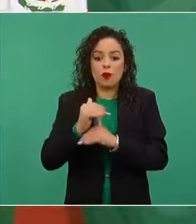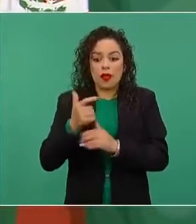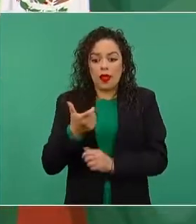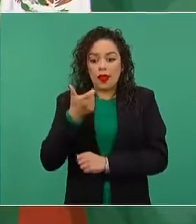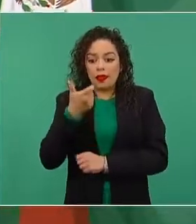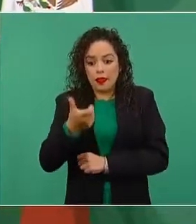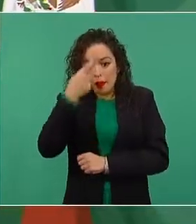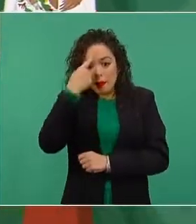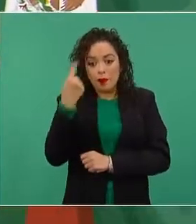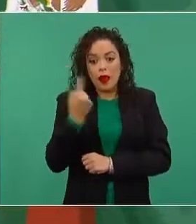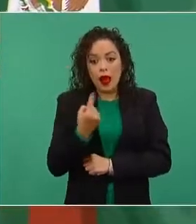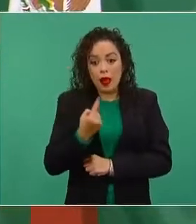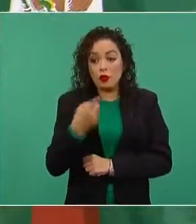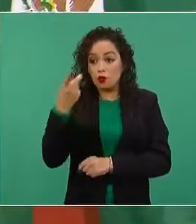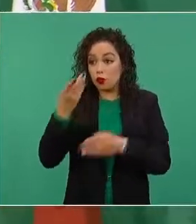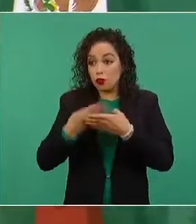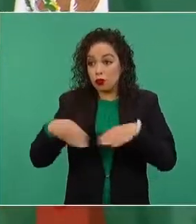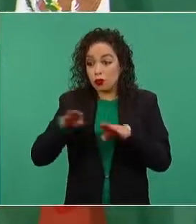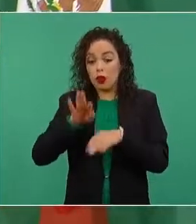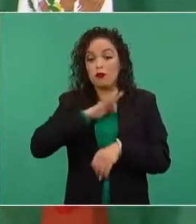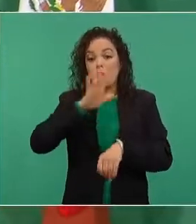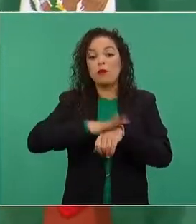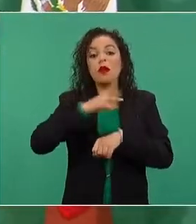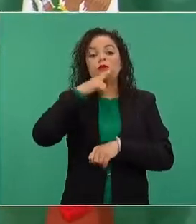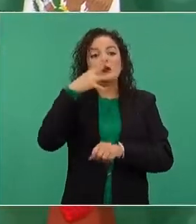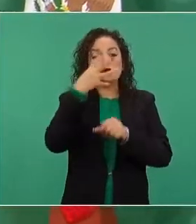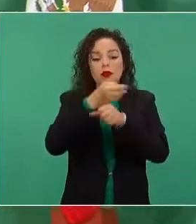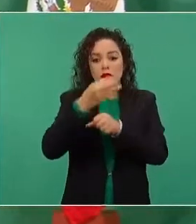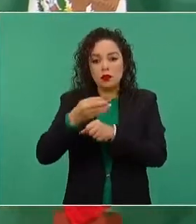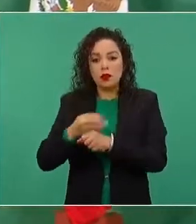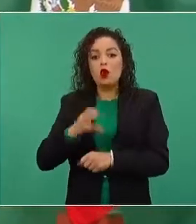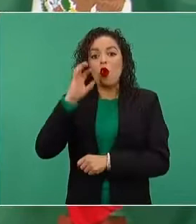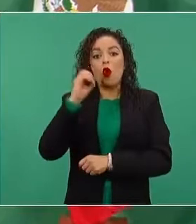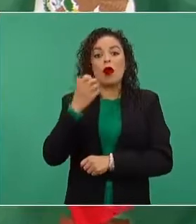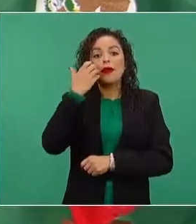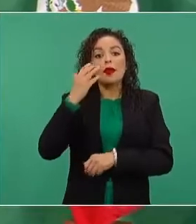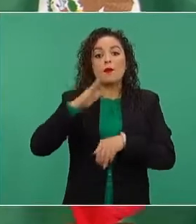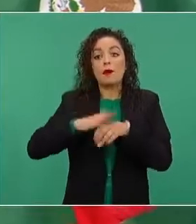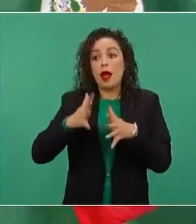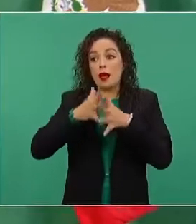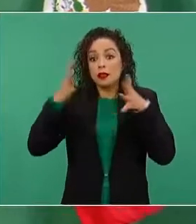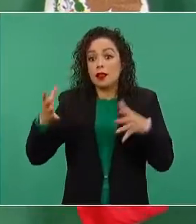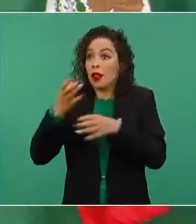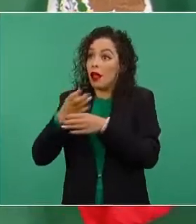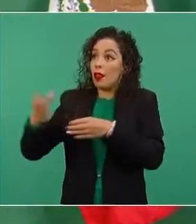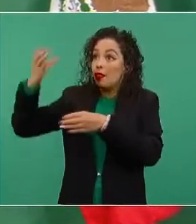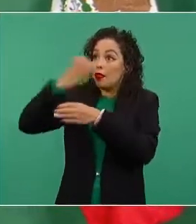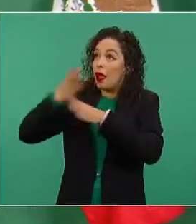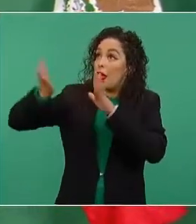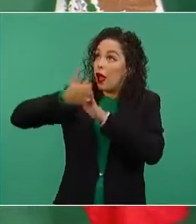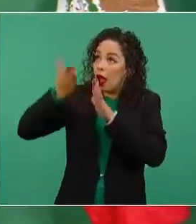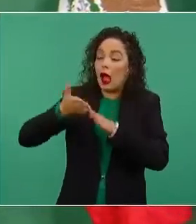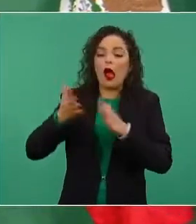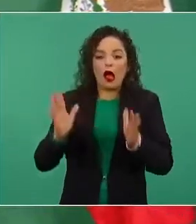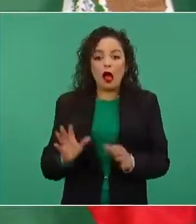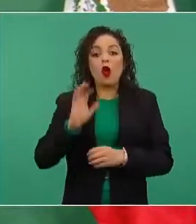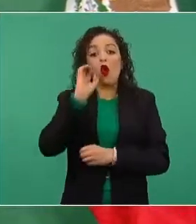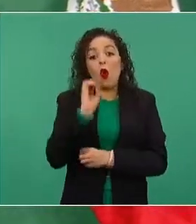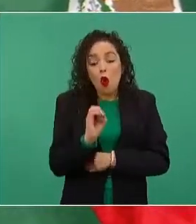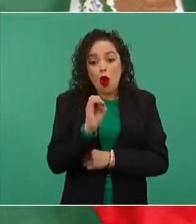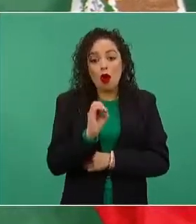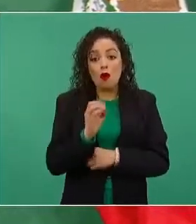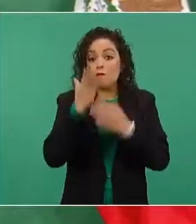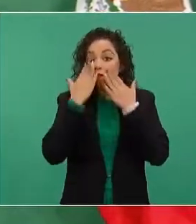para ampliación y también para construcción de vivienda. Tenemos un programa para gente humilde, para gente